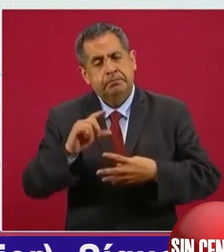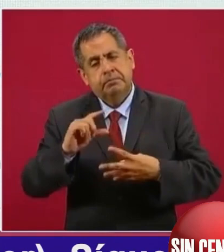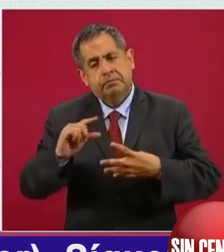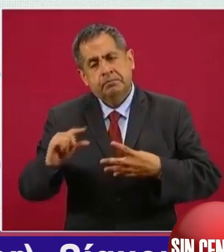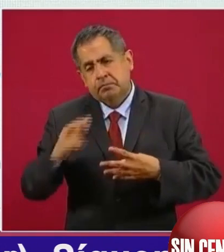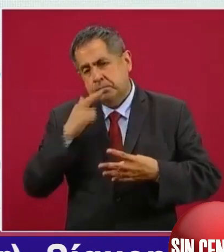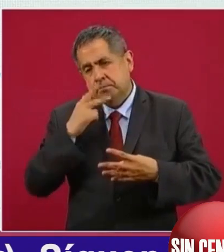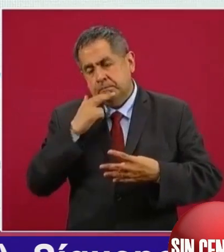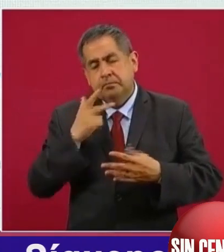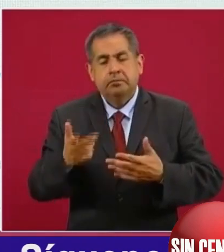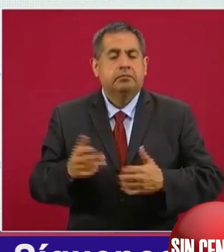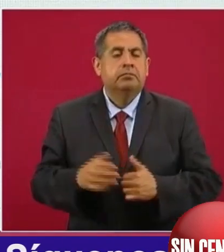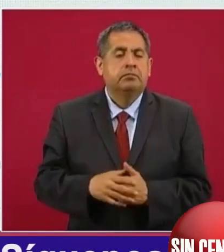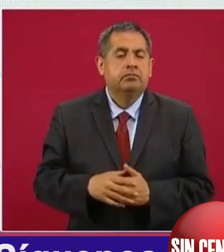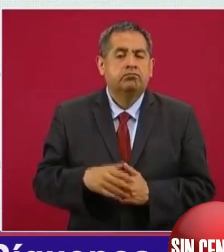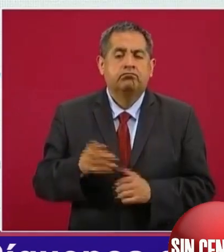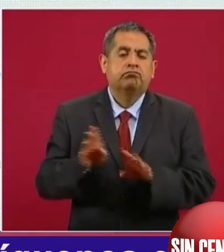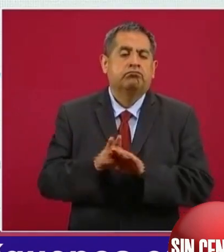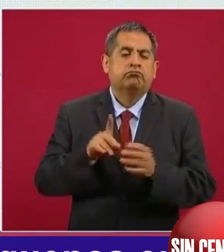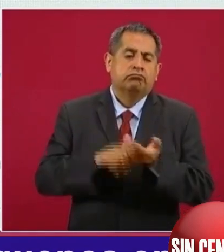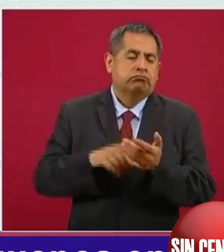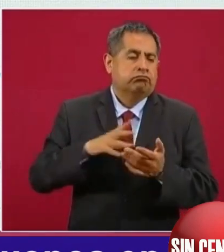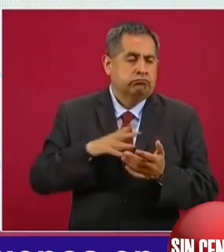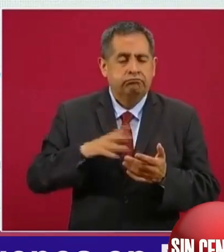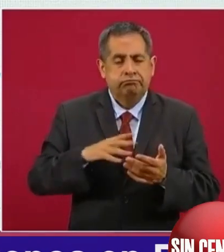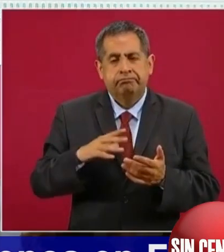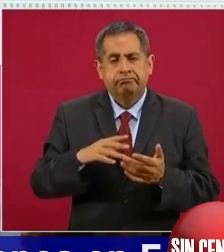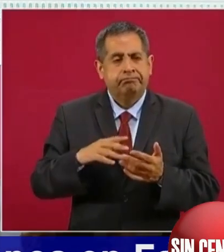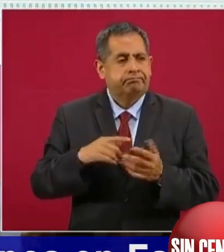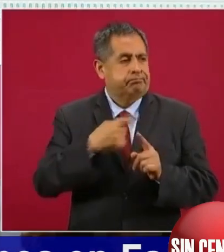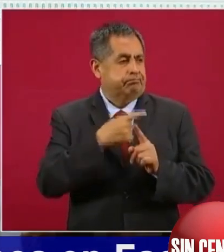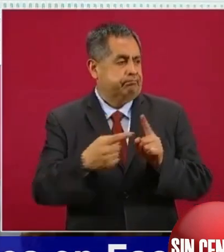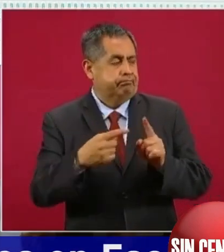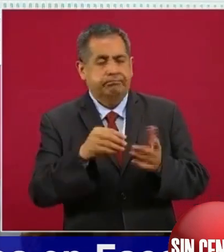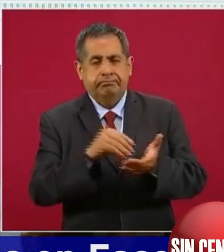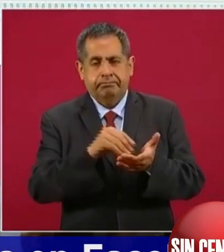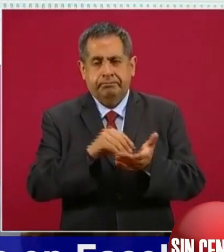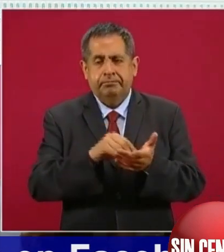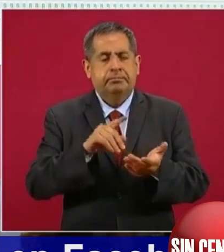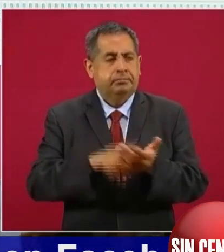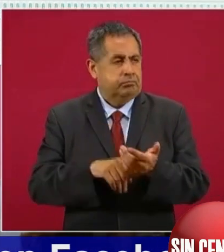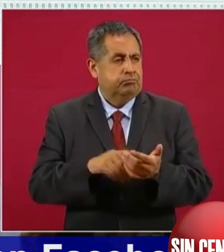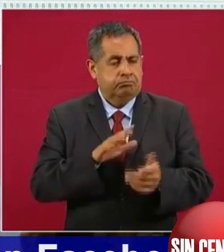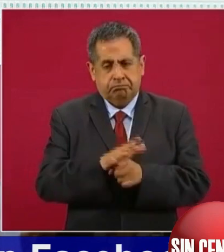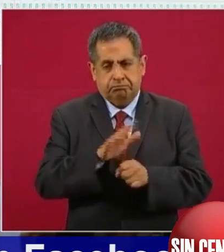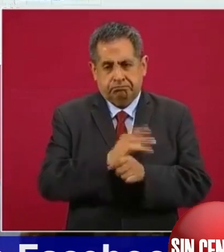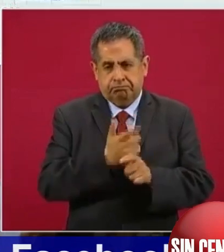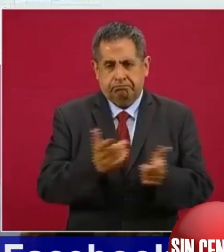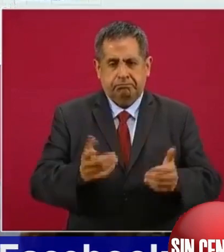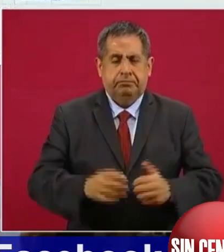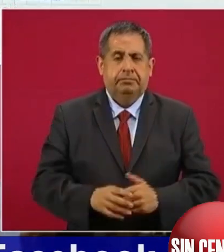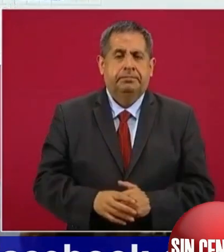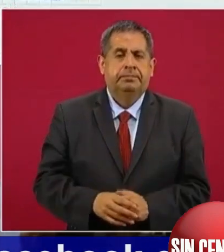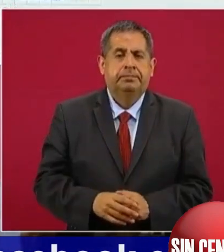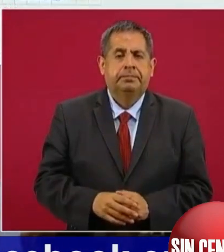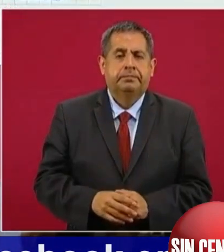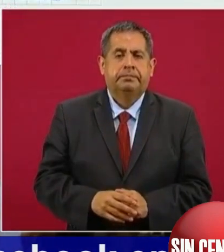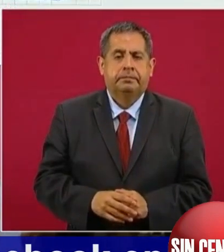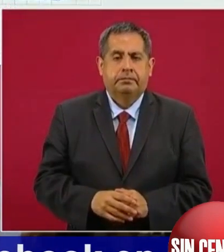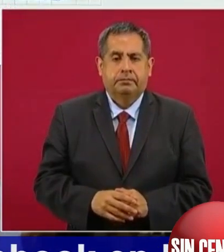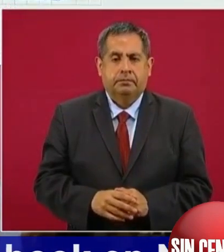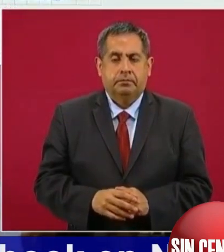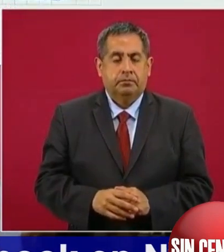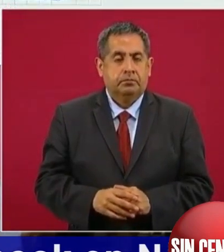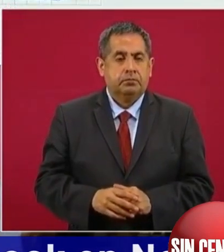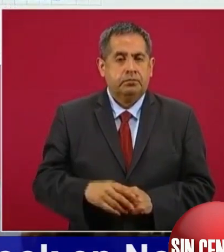incremento, se incrementa, pero hay todavía la mitad de las camas están en disponibilidad. La siguiente.